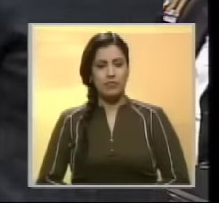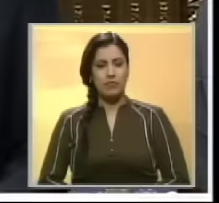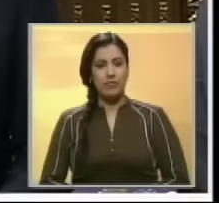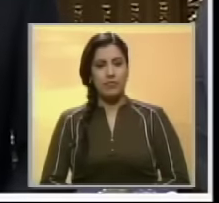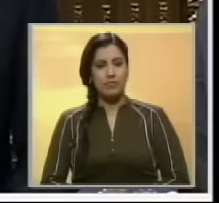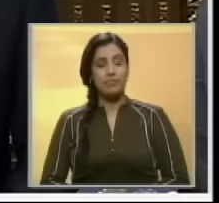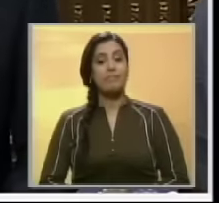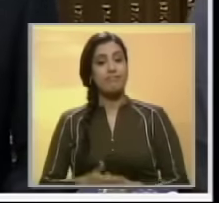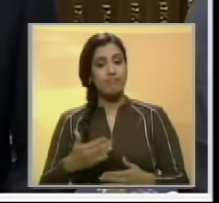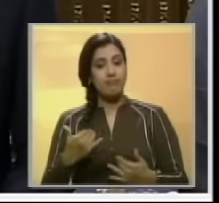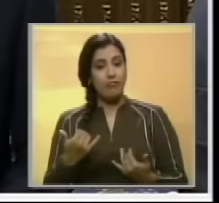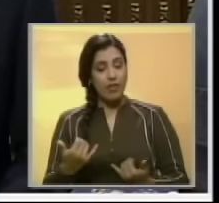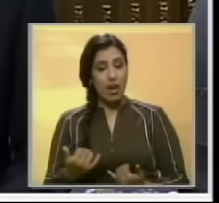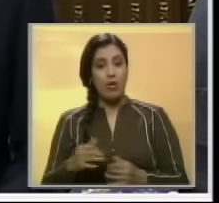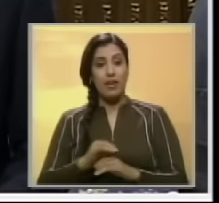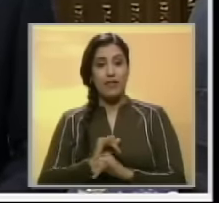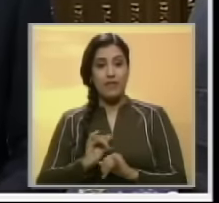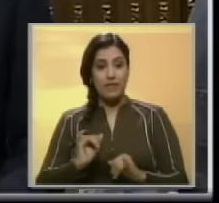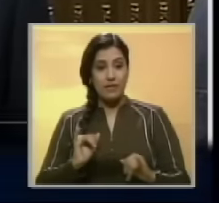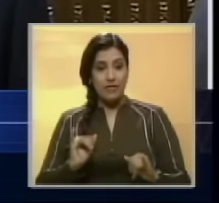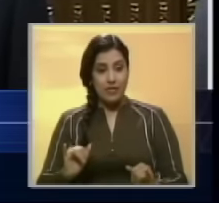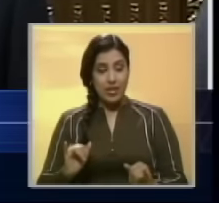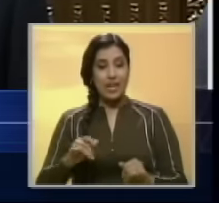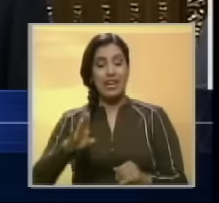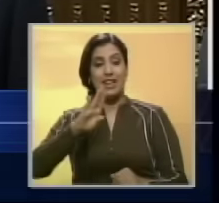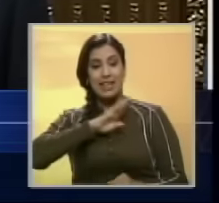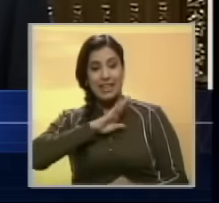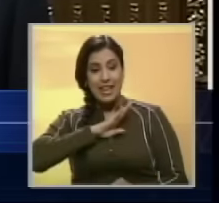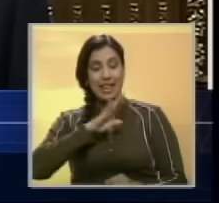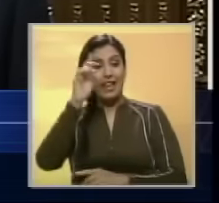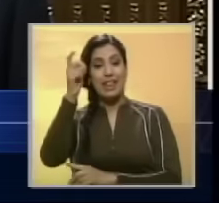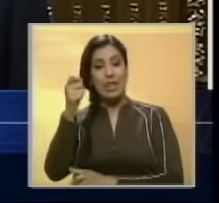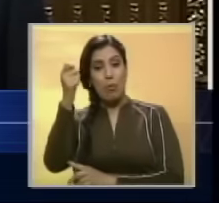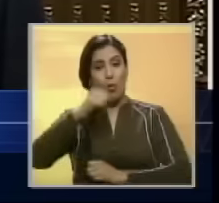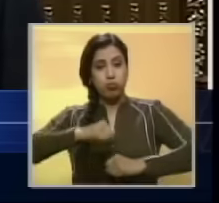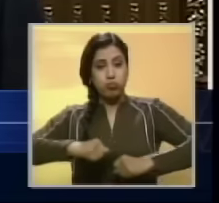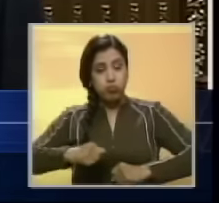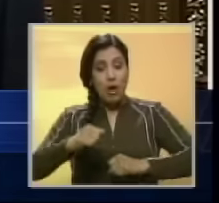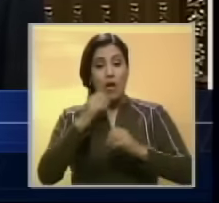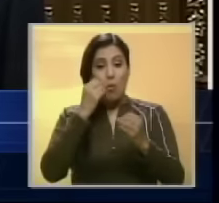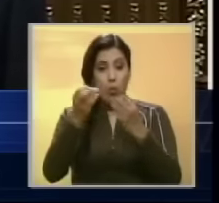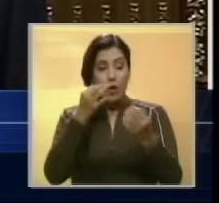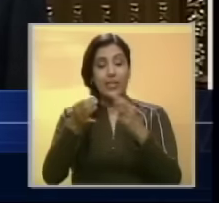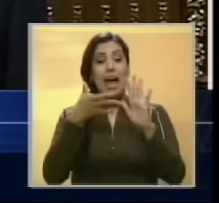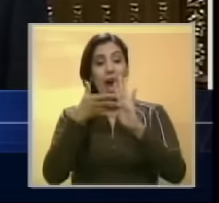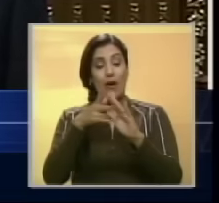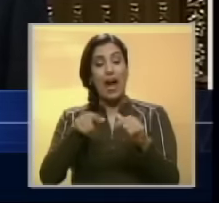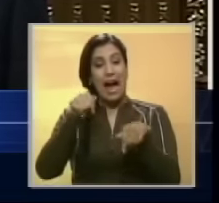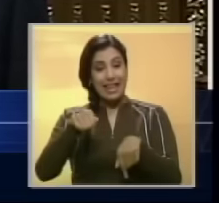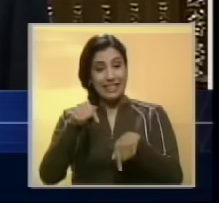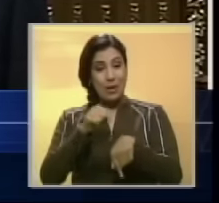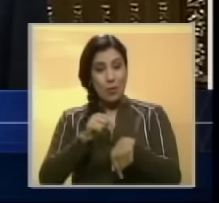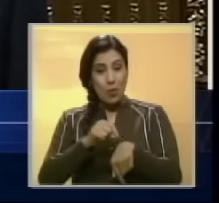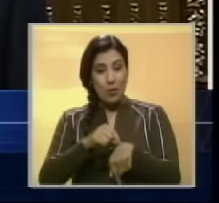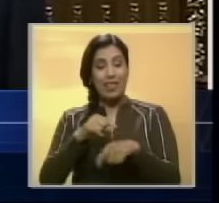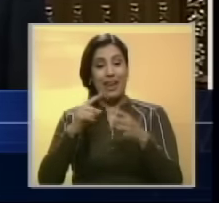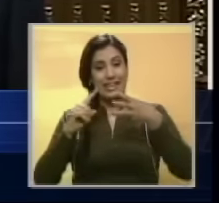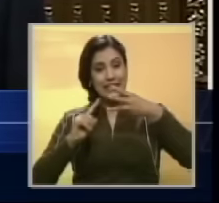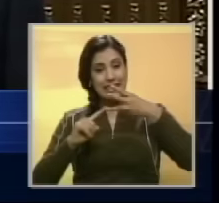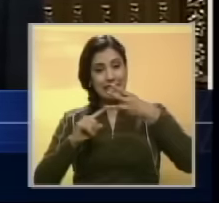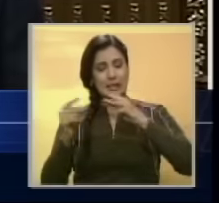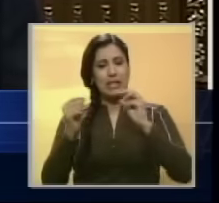digna esa era entonces la intervención del diputado Juan re en este momento se Está realizando el debate del